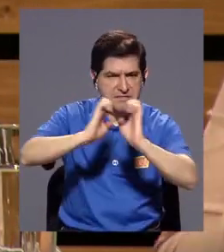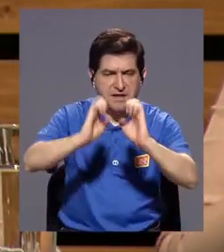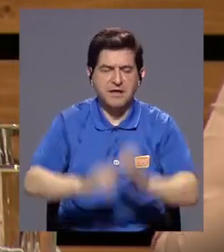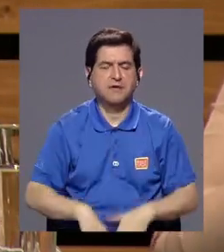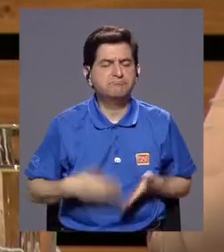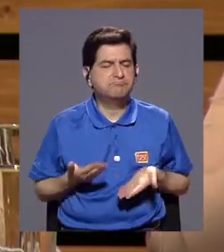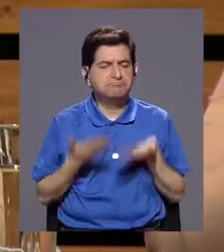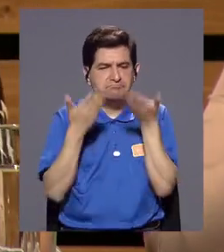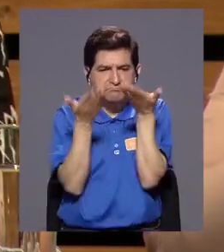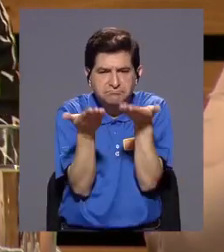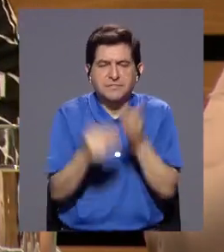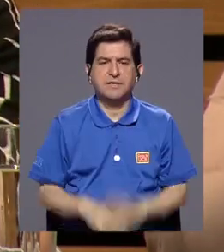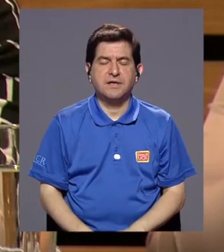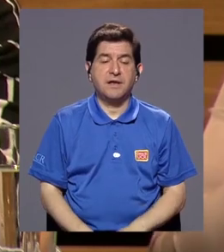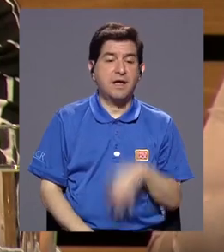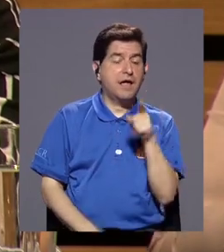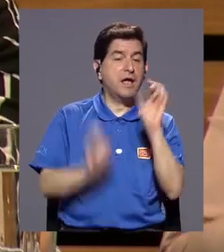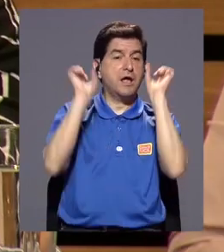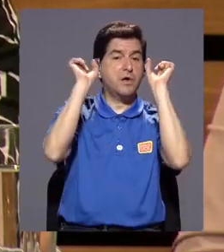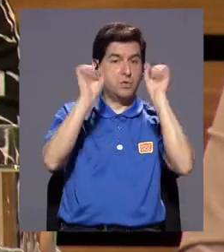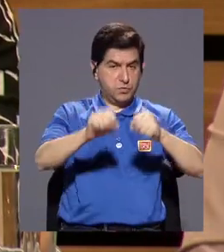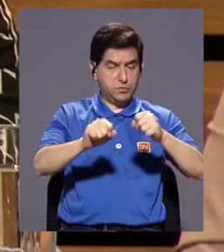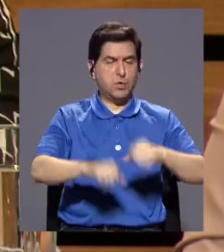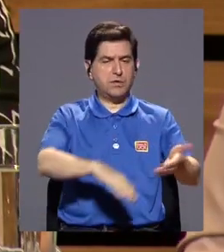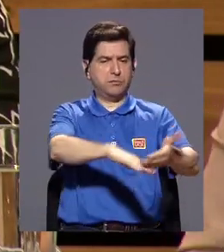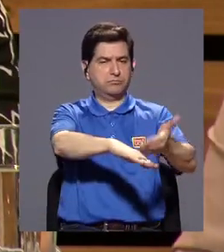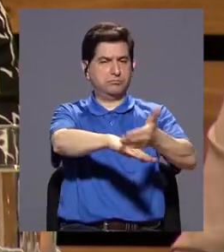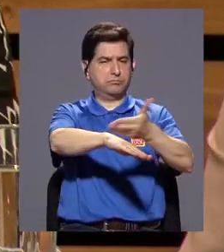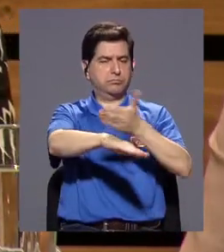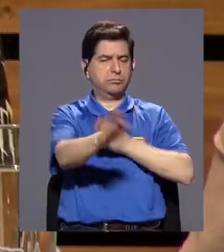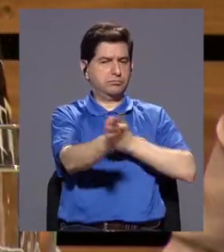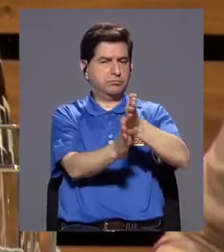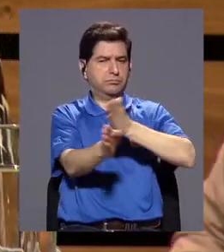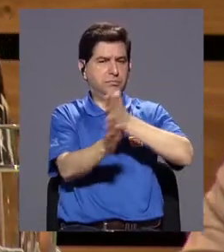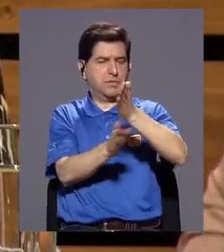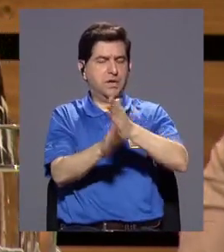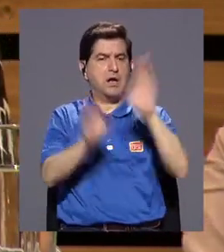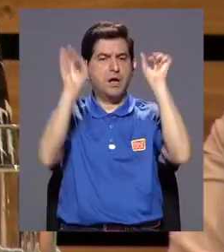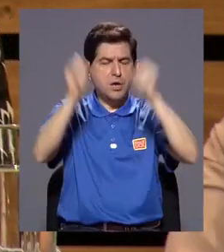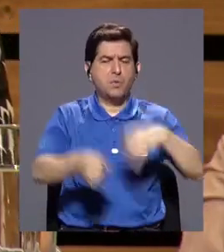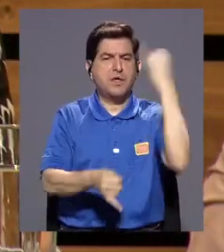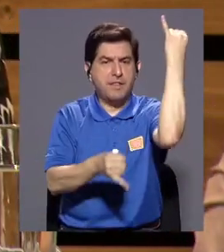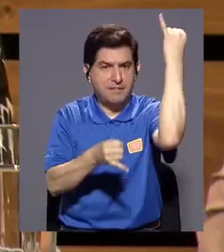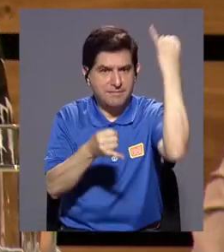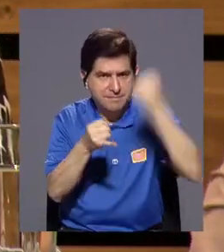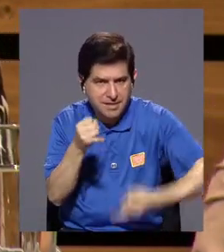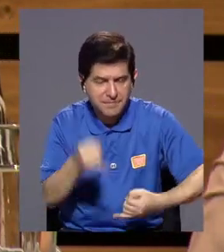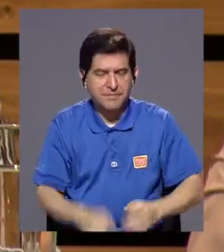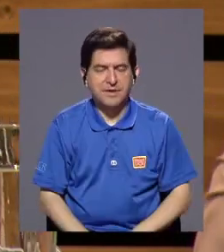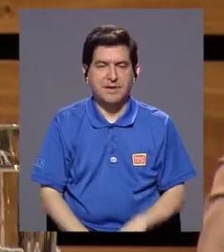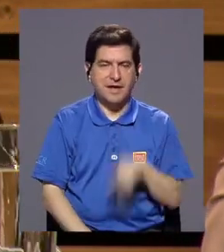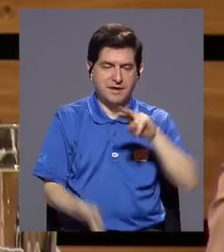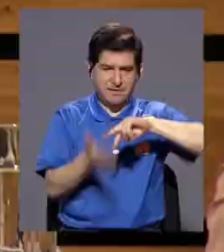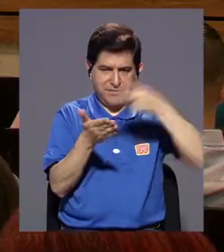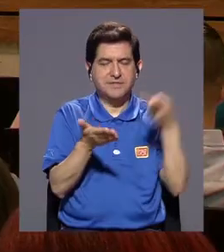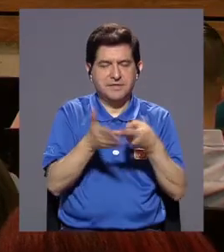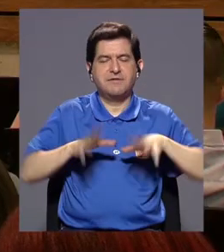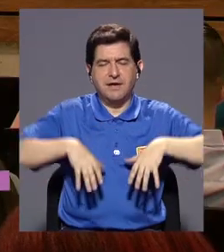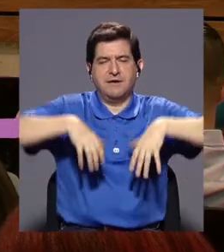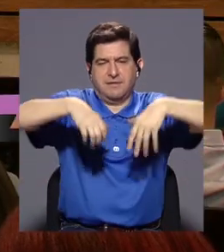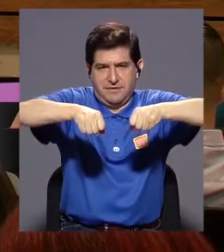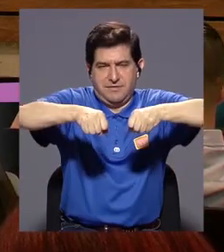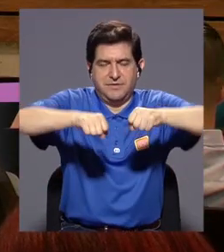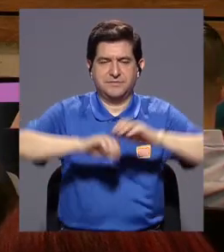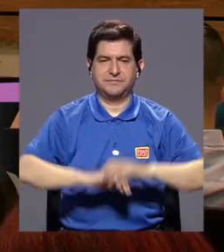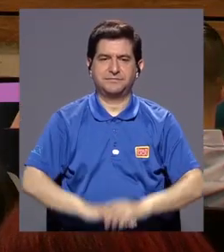le brindan para que puedan tener el avance en su carrera y puedan finalizar llegándose a graduar, ¿verdad?